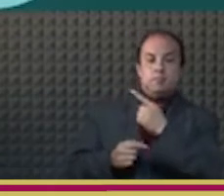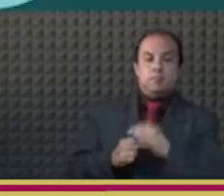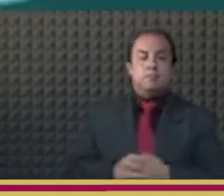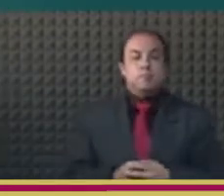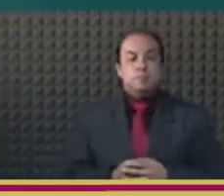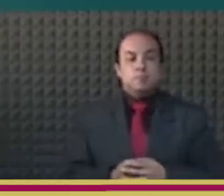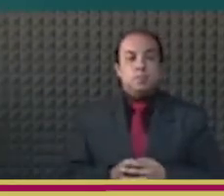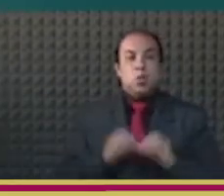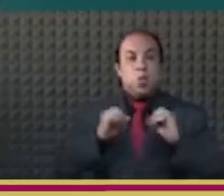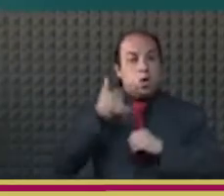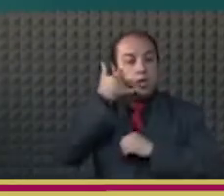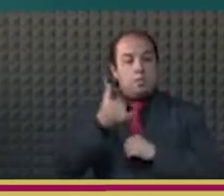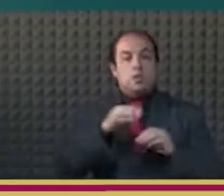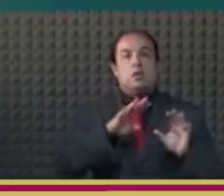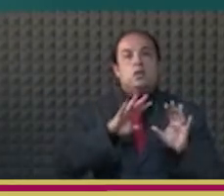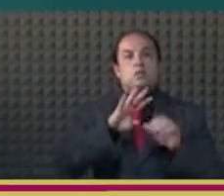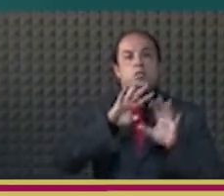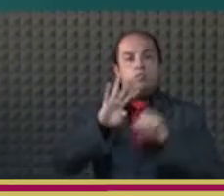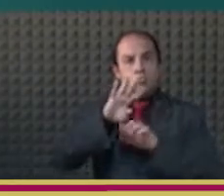www.empleo.gob.mx o llama al